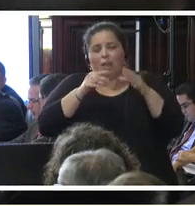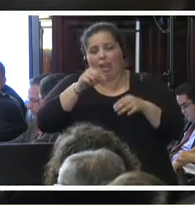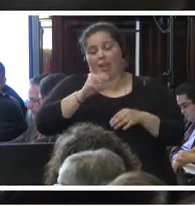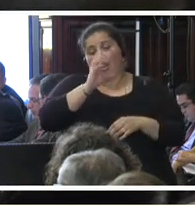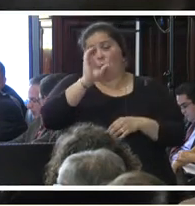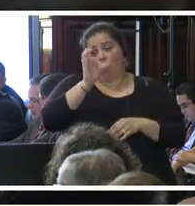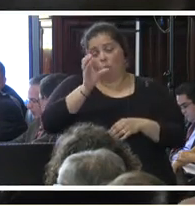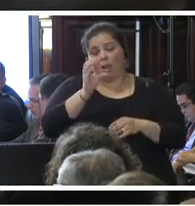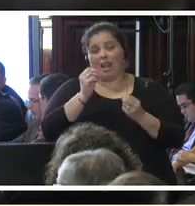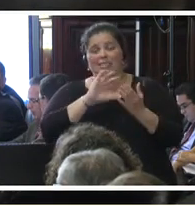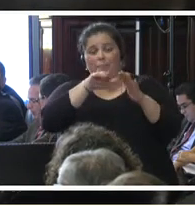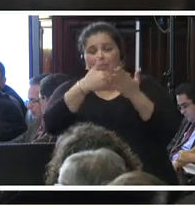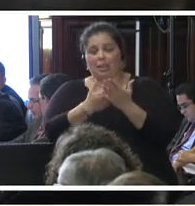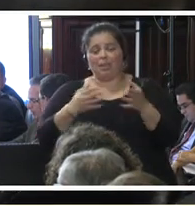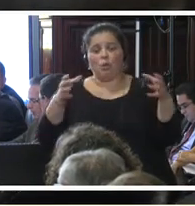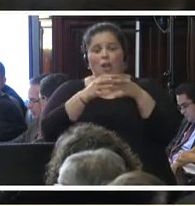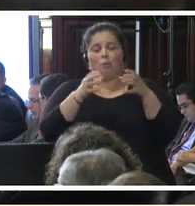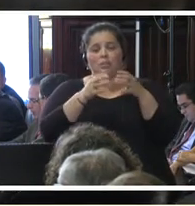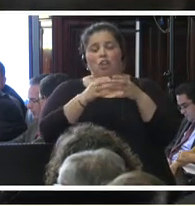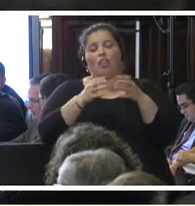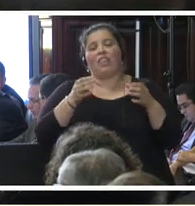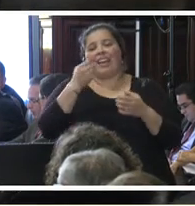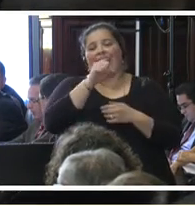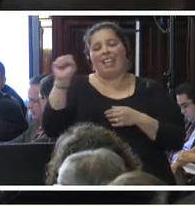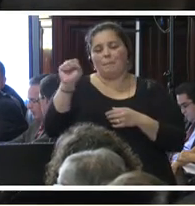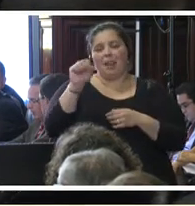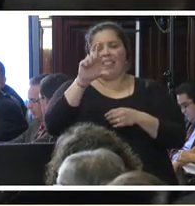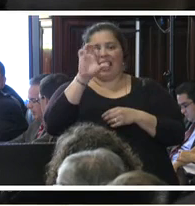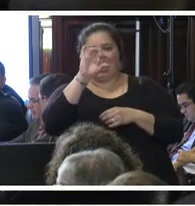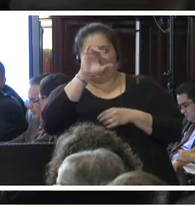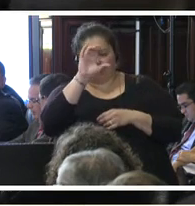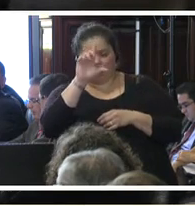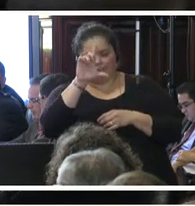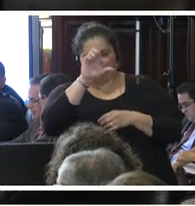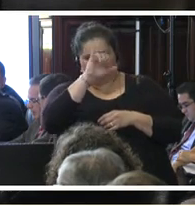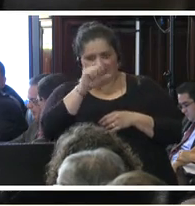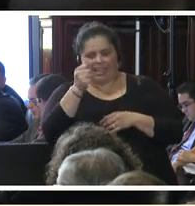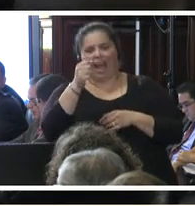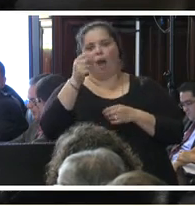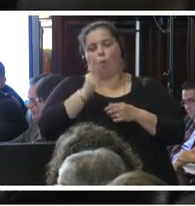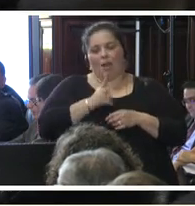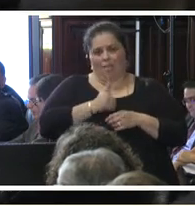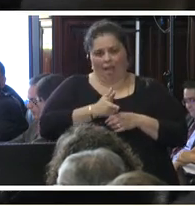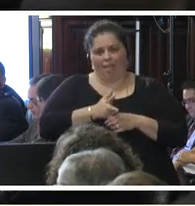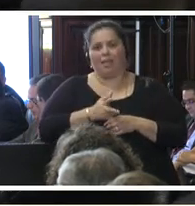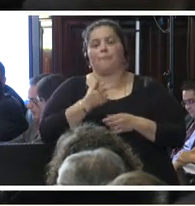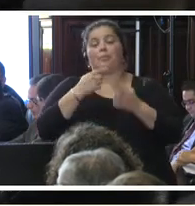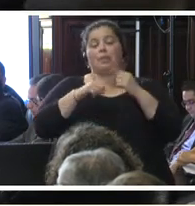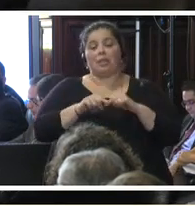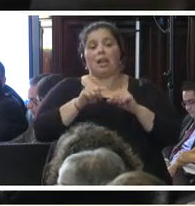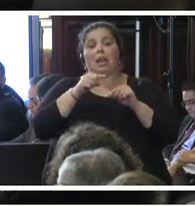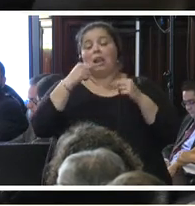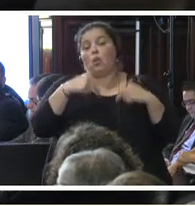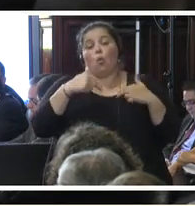se presente la Comisión de Crímenes de Lesa Humanidad, toda vez que nunca ha existido un